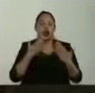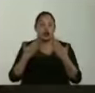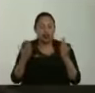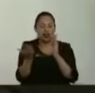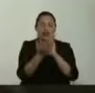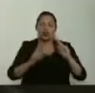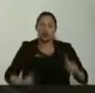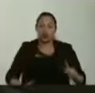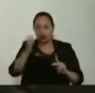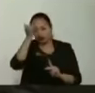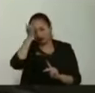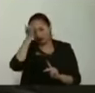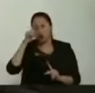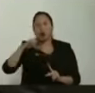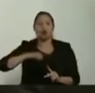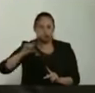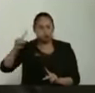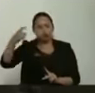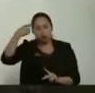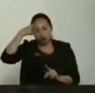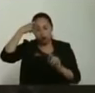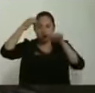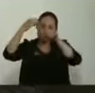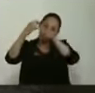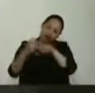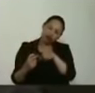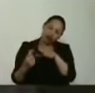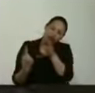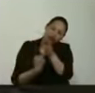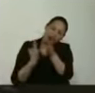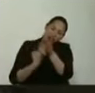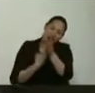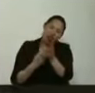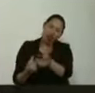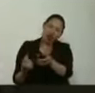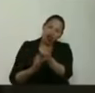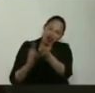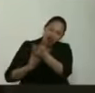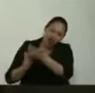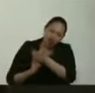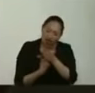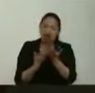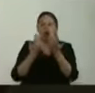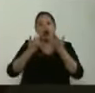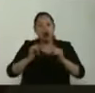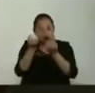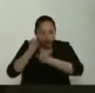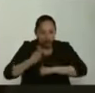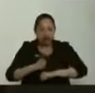un gobierno con el cual estar dialogando, que está haciendo un gran esfuerzo, que lo va a